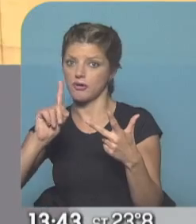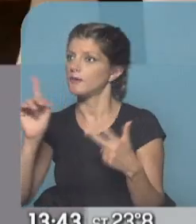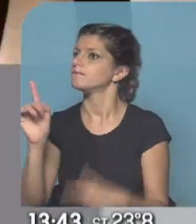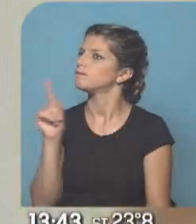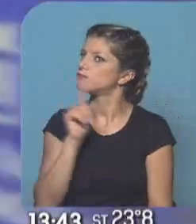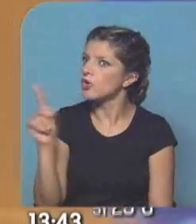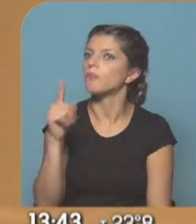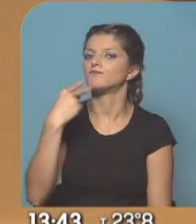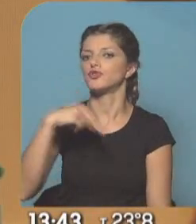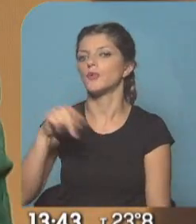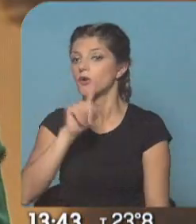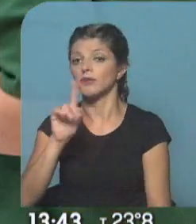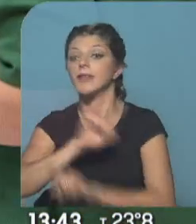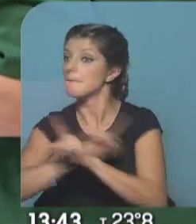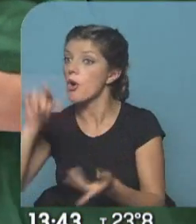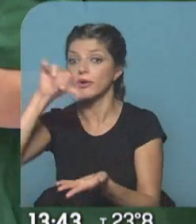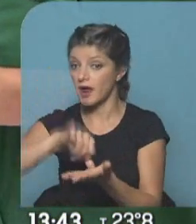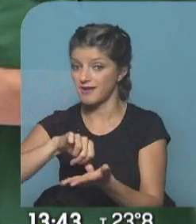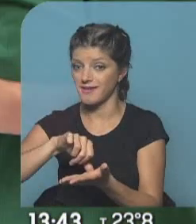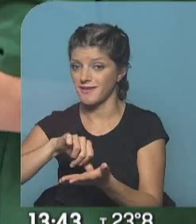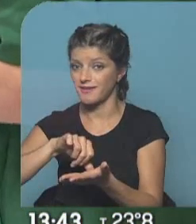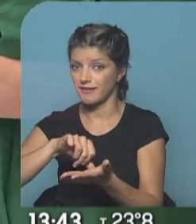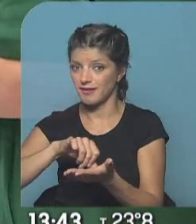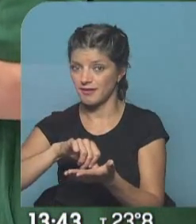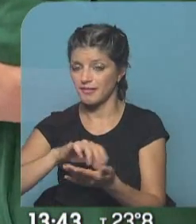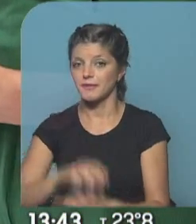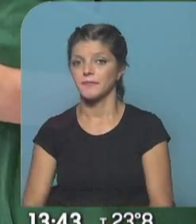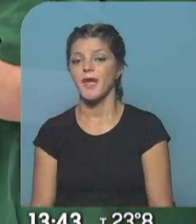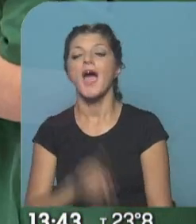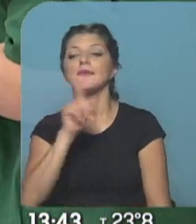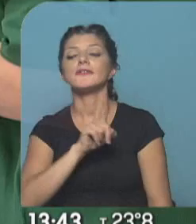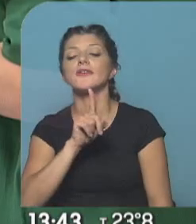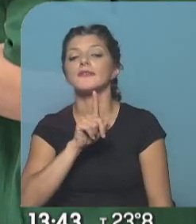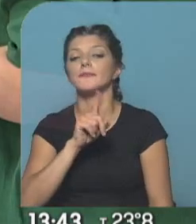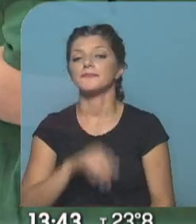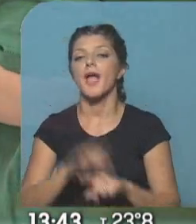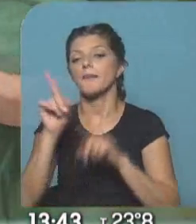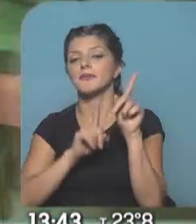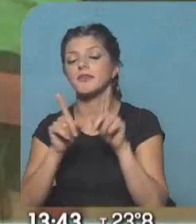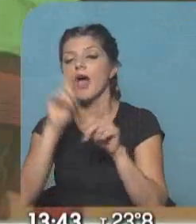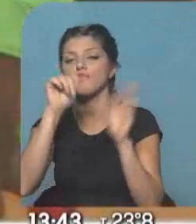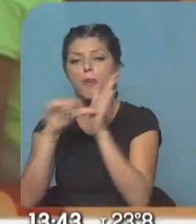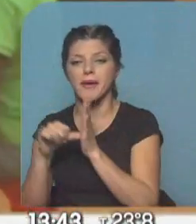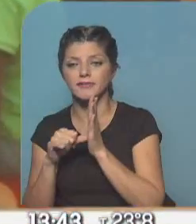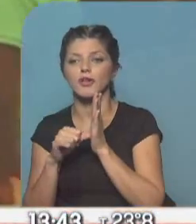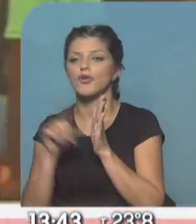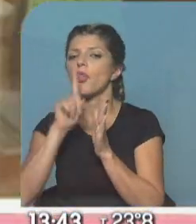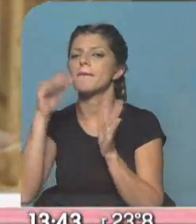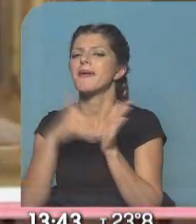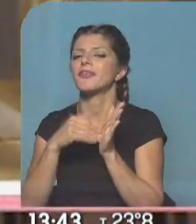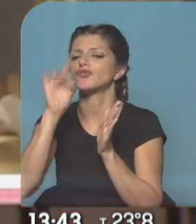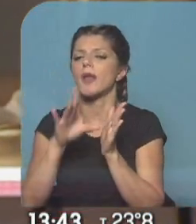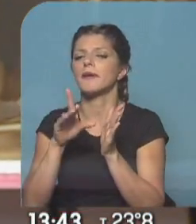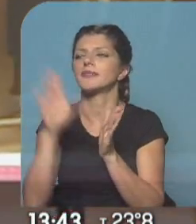le ha pasado a Noruega, no le pasó a Irán tampoco. Claro. Digamos, hay ejemplos que no tienen que ver únicamente con la condición geográfica donde se encuentra,